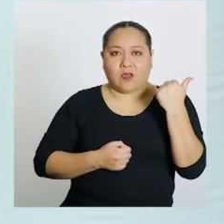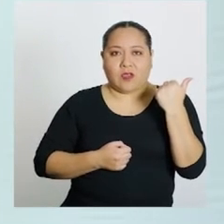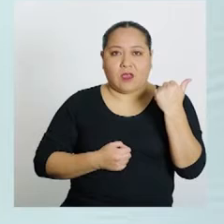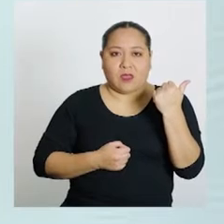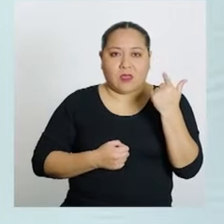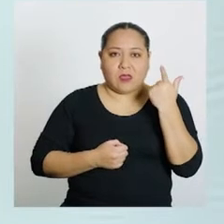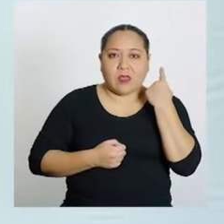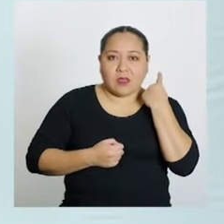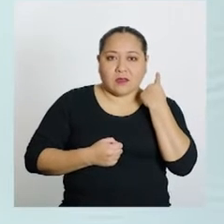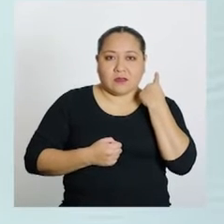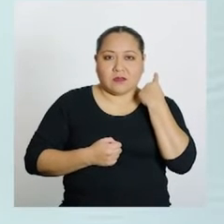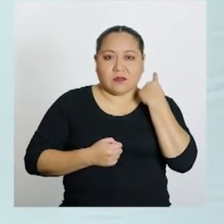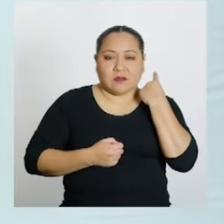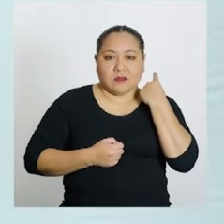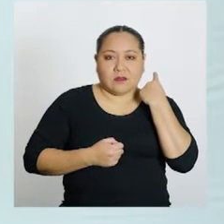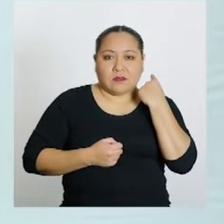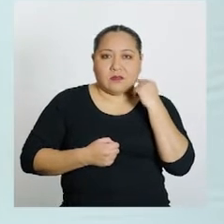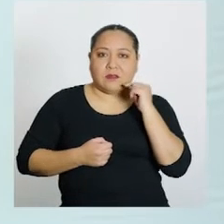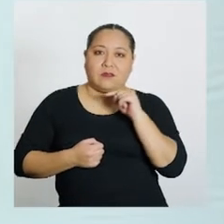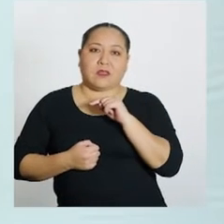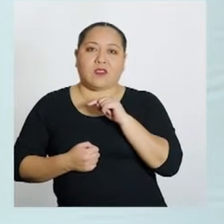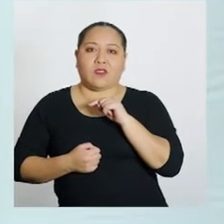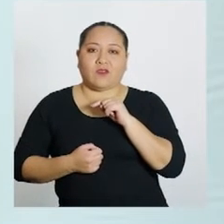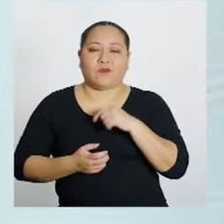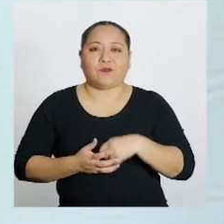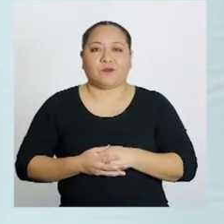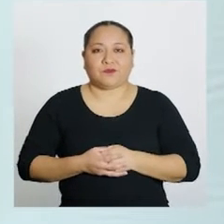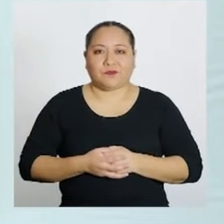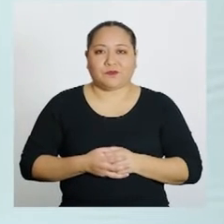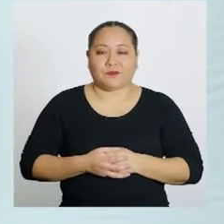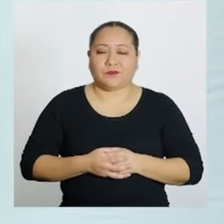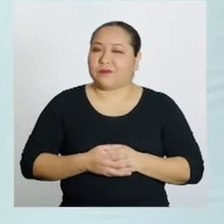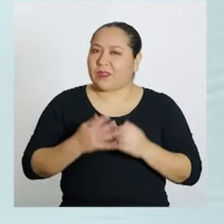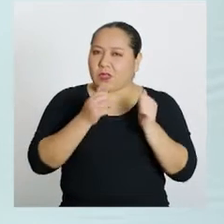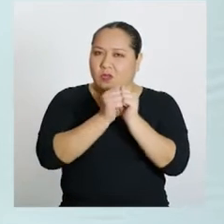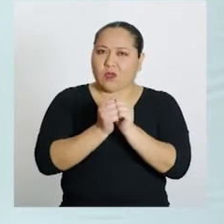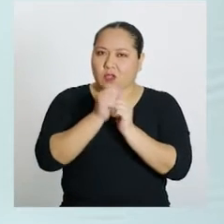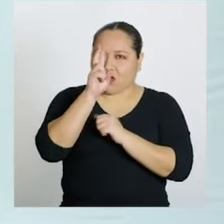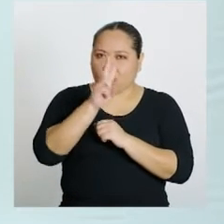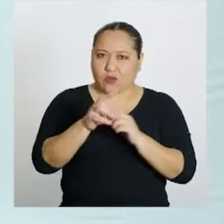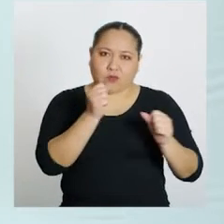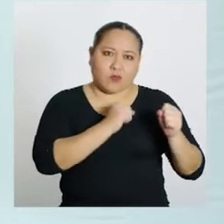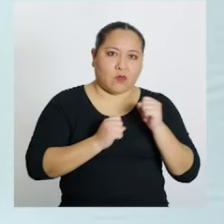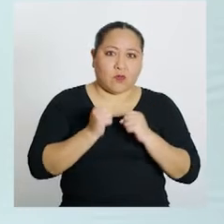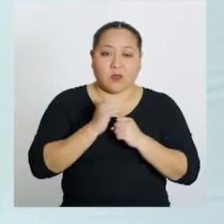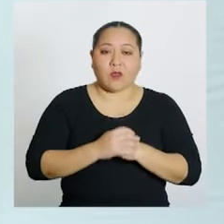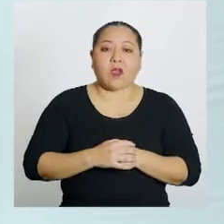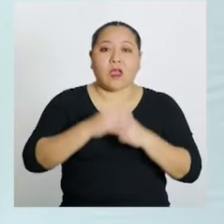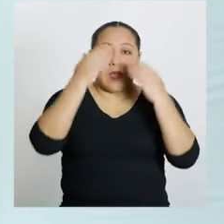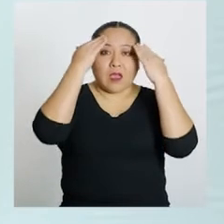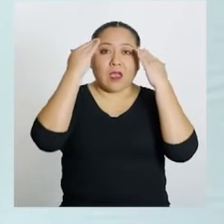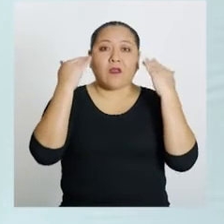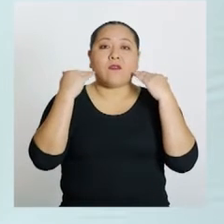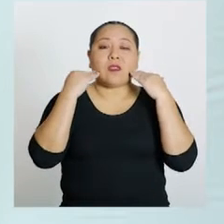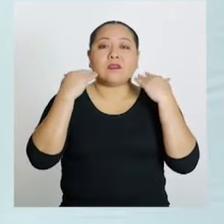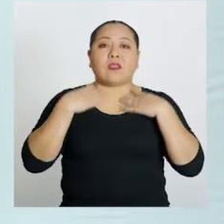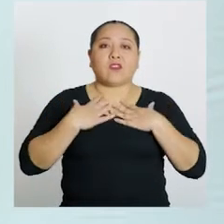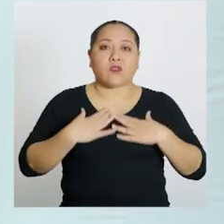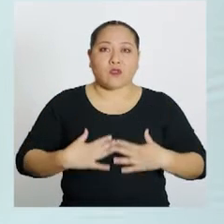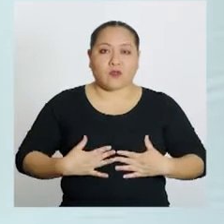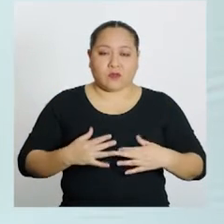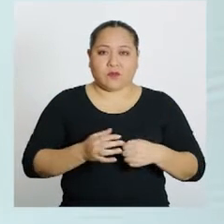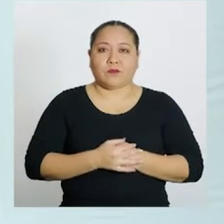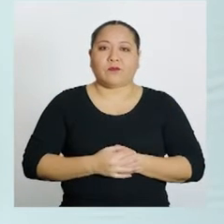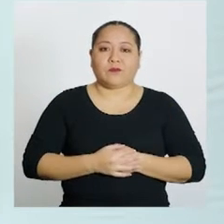costado, atrás, centro. Vamos a juntar los dos movimientos, cabeza y